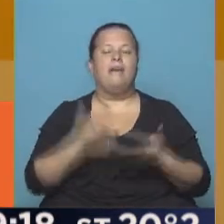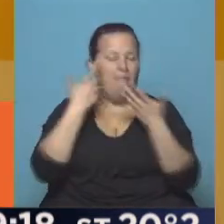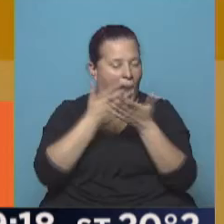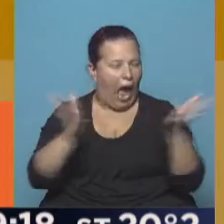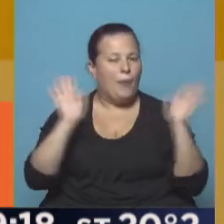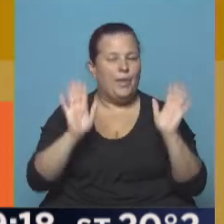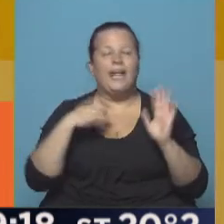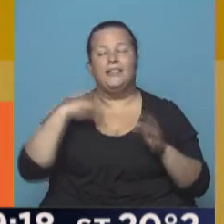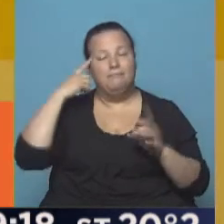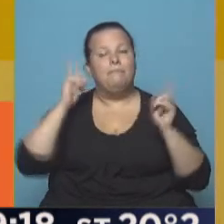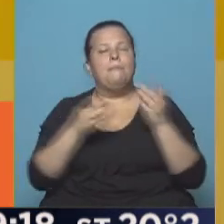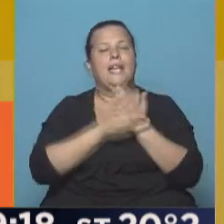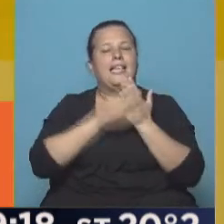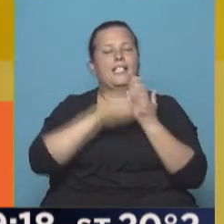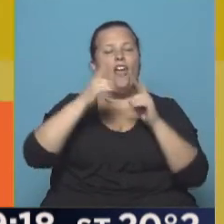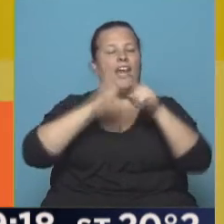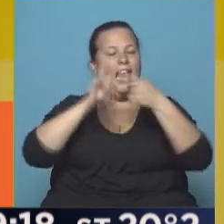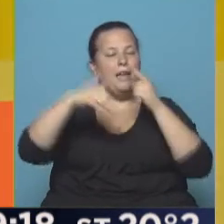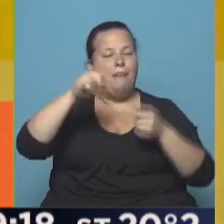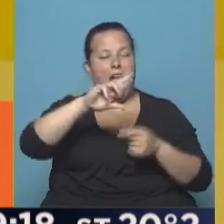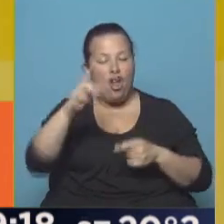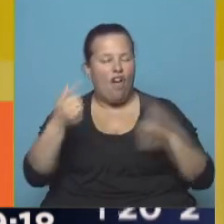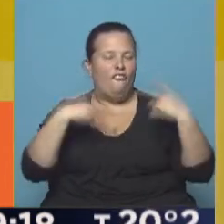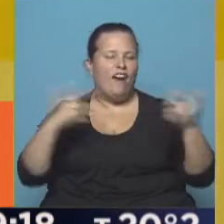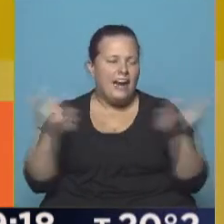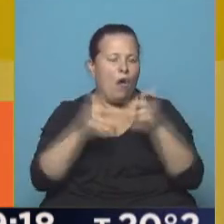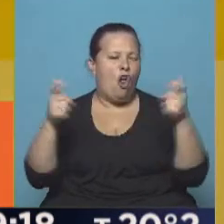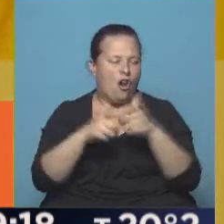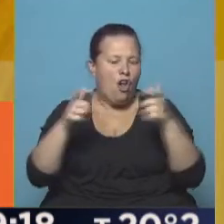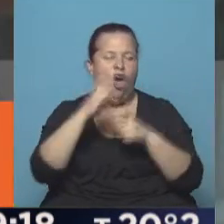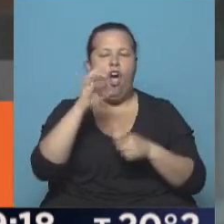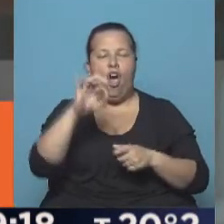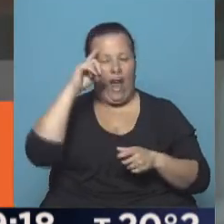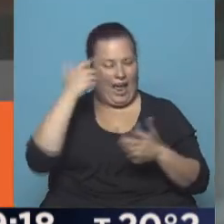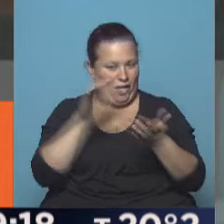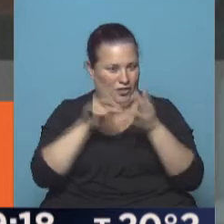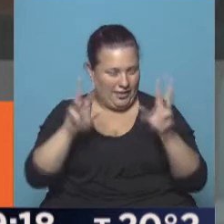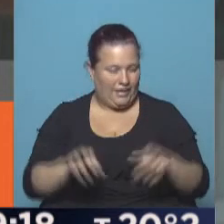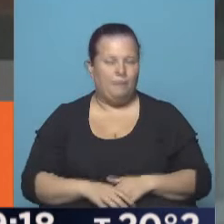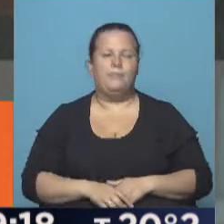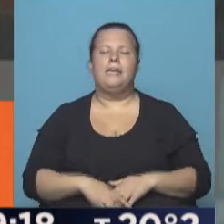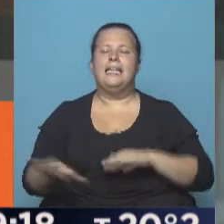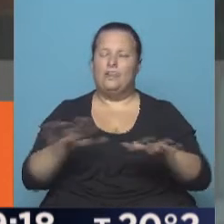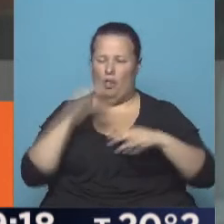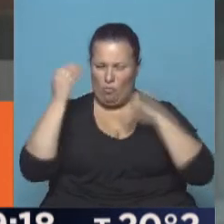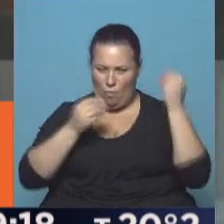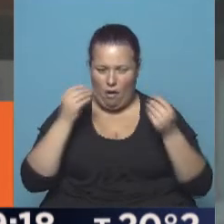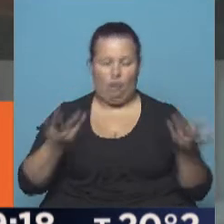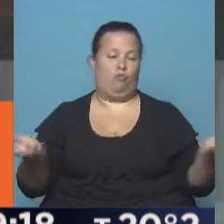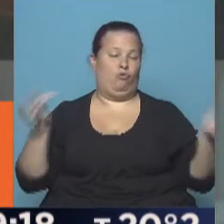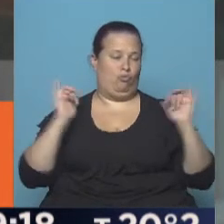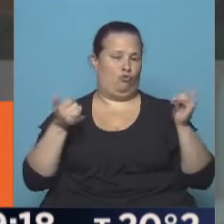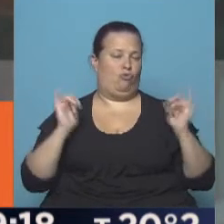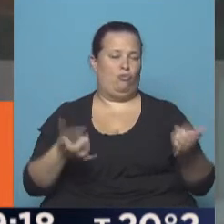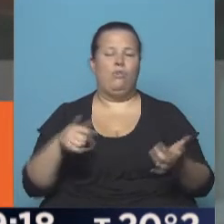abiertas y lo mismo la canciller malcorra en las distintas reuniones que estuvo la oea a este respecto una situación que preocupa no sin